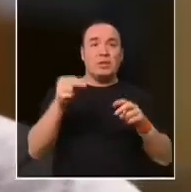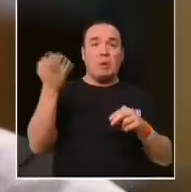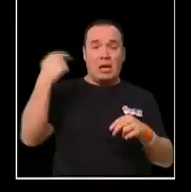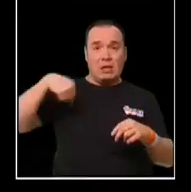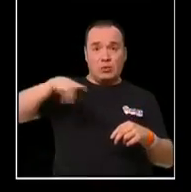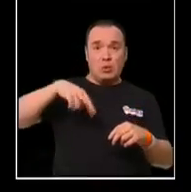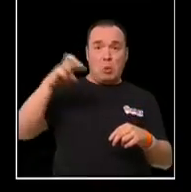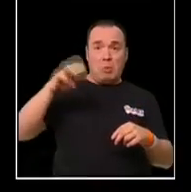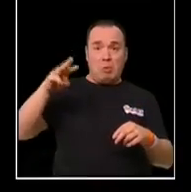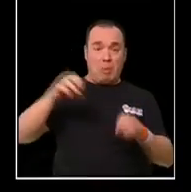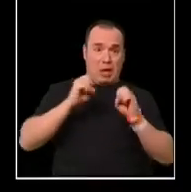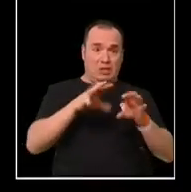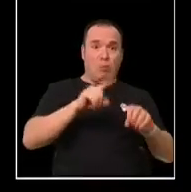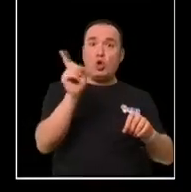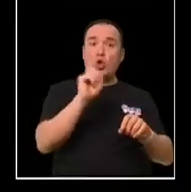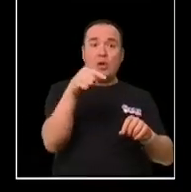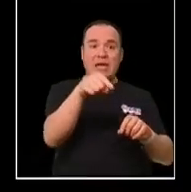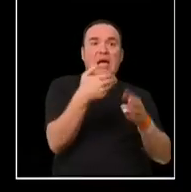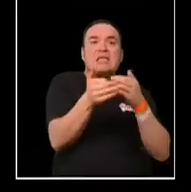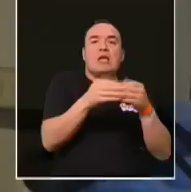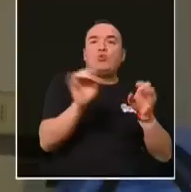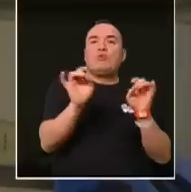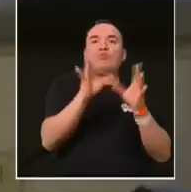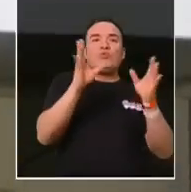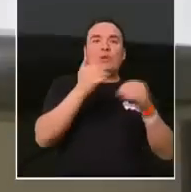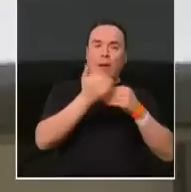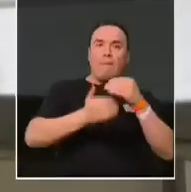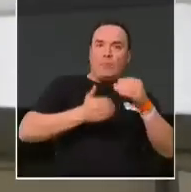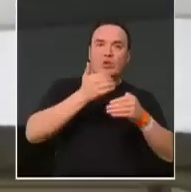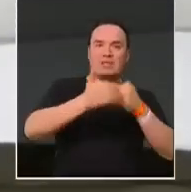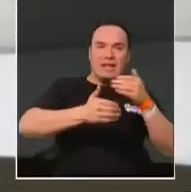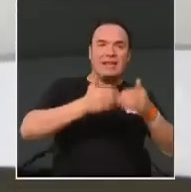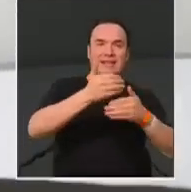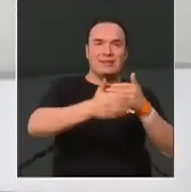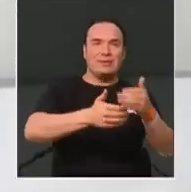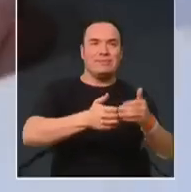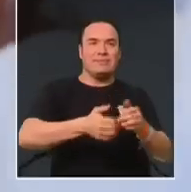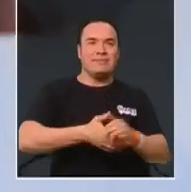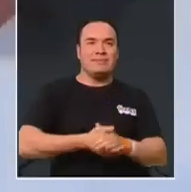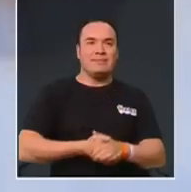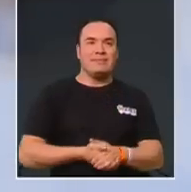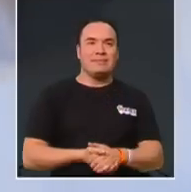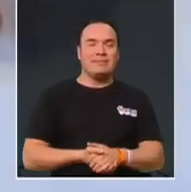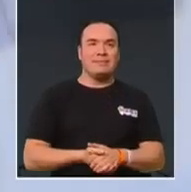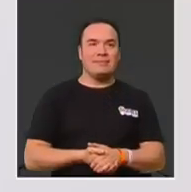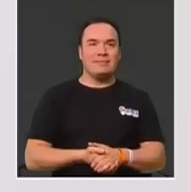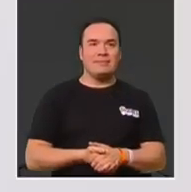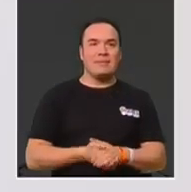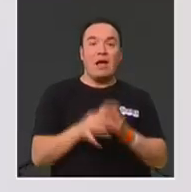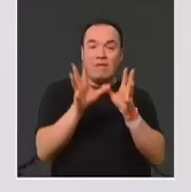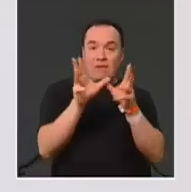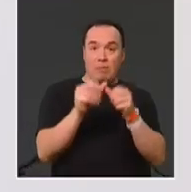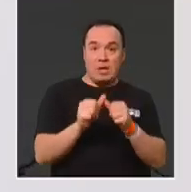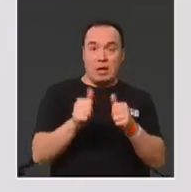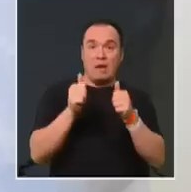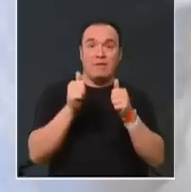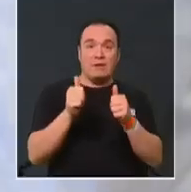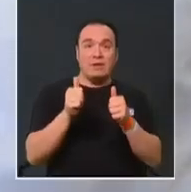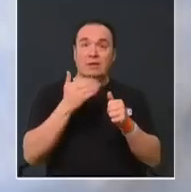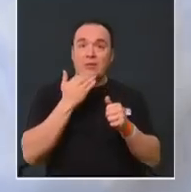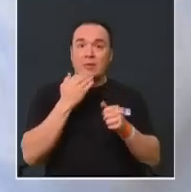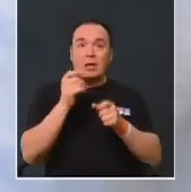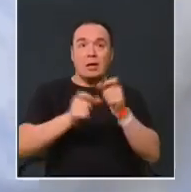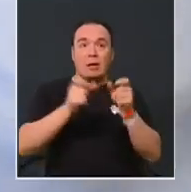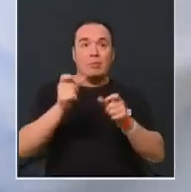ni mamá. Entonces, en ese proceso de ver que estamos bien como familia y tener a las